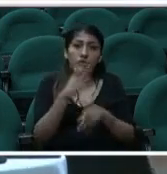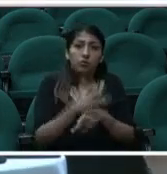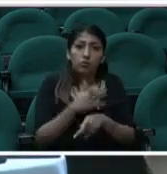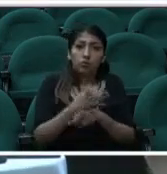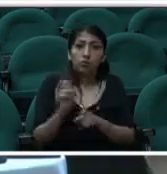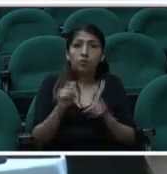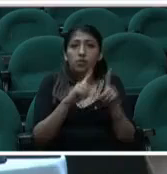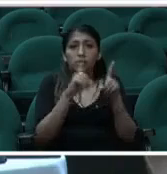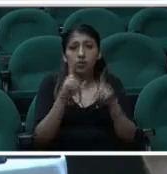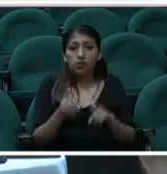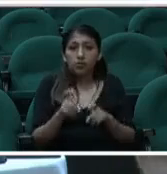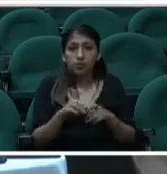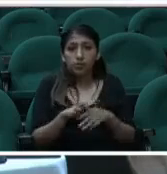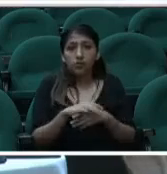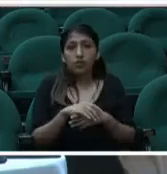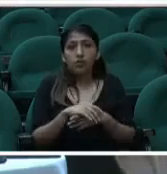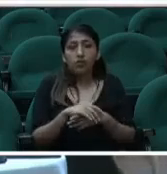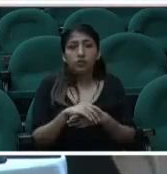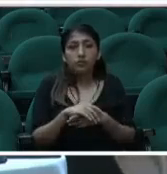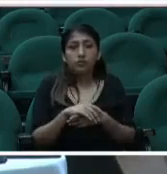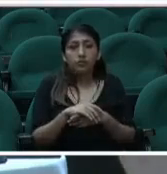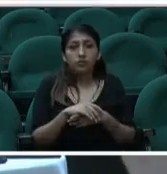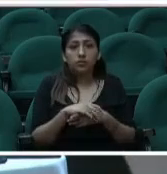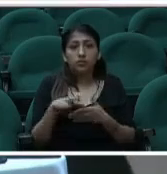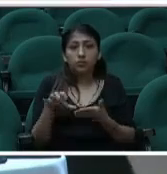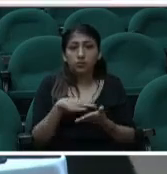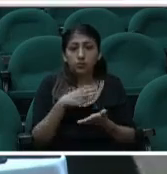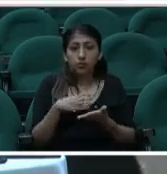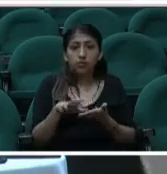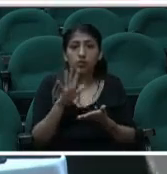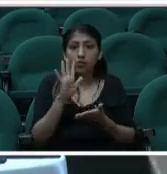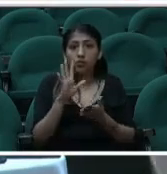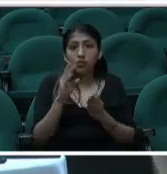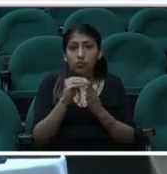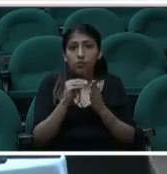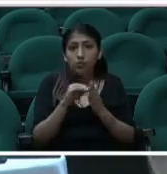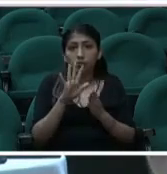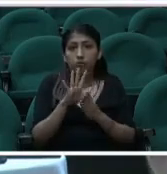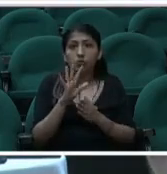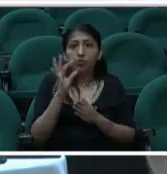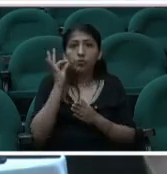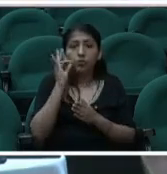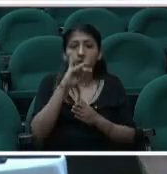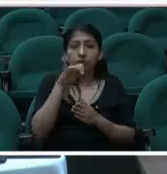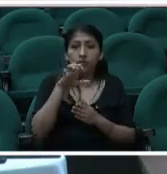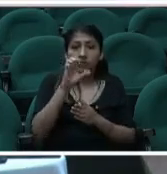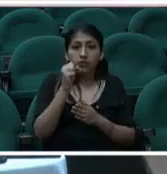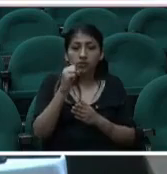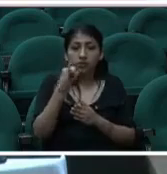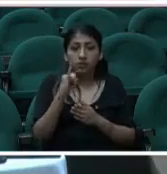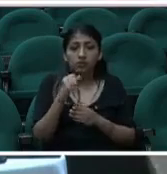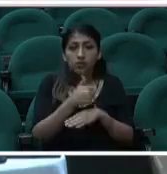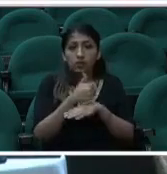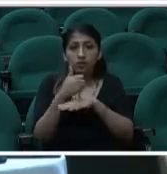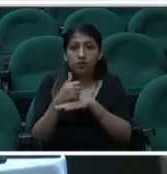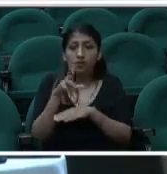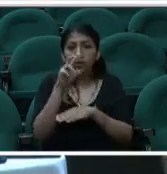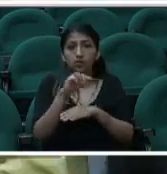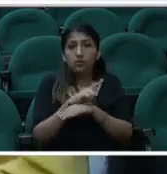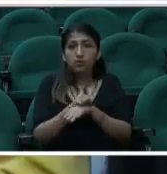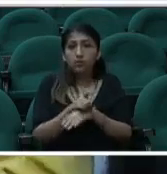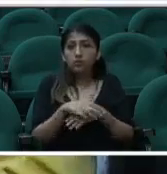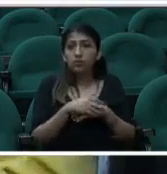turno candidato para formular la pregunta a su inquietud en base a la exposición de la candidata jesse en helmand en 30